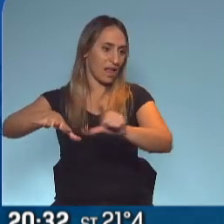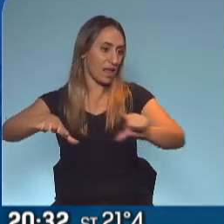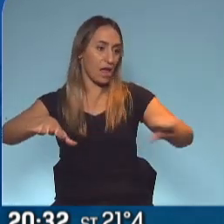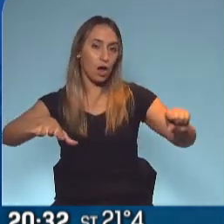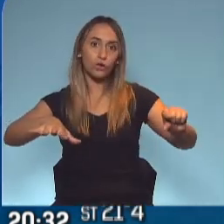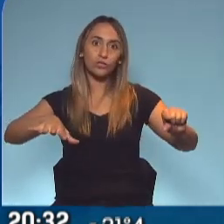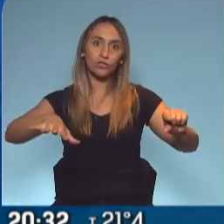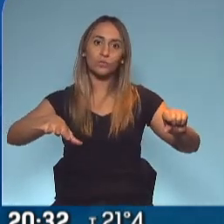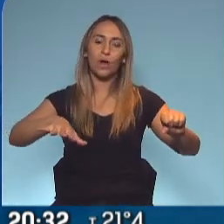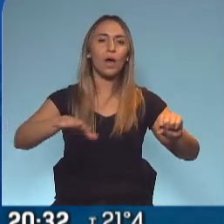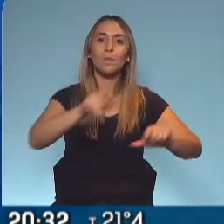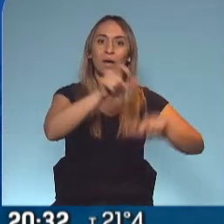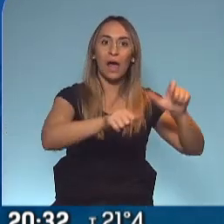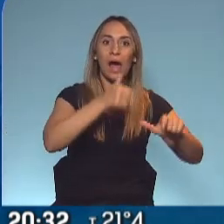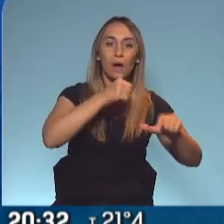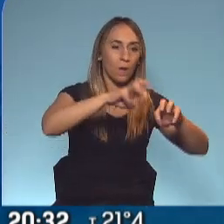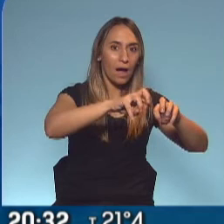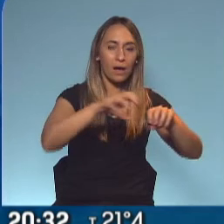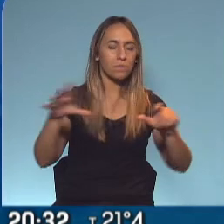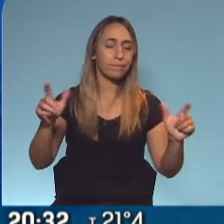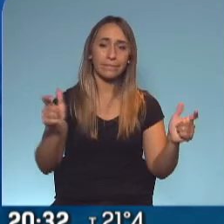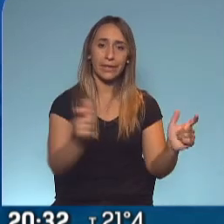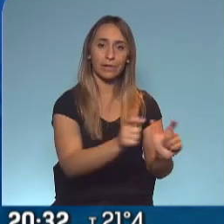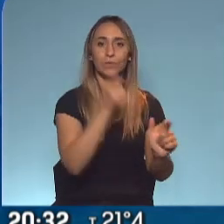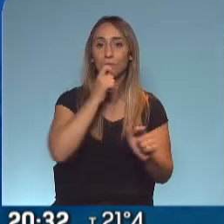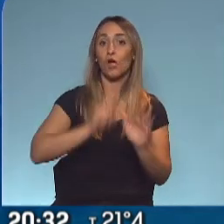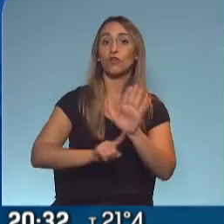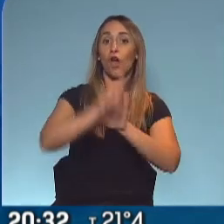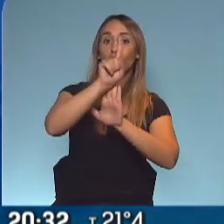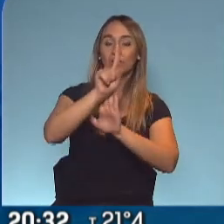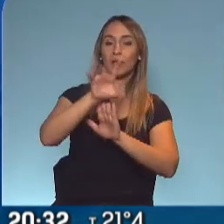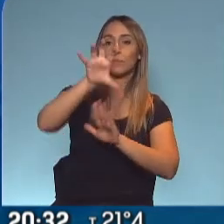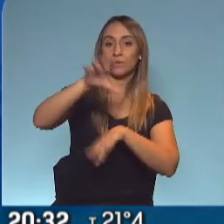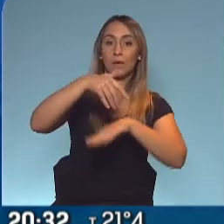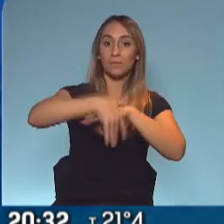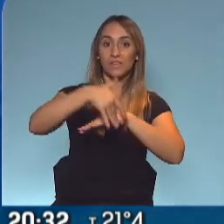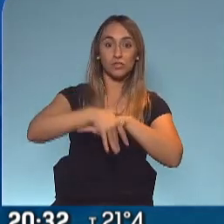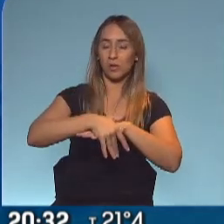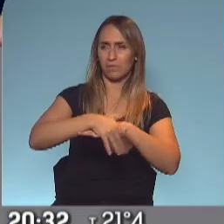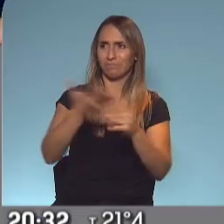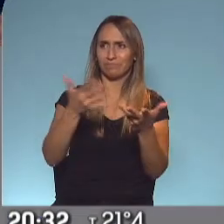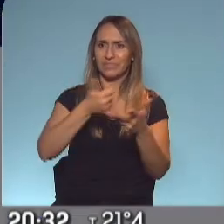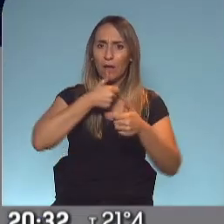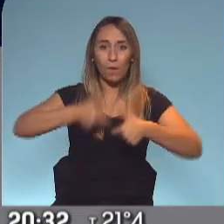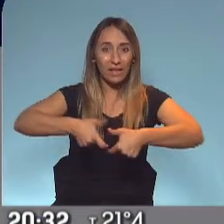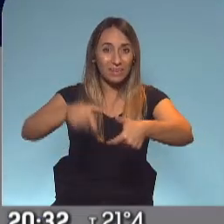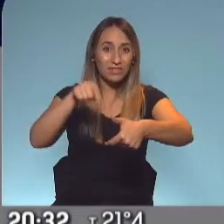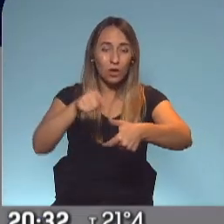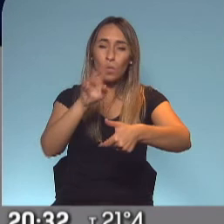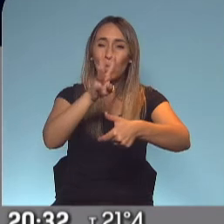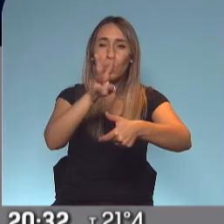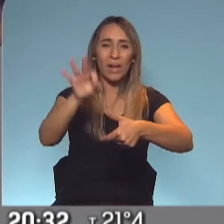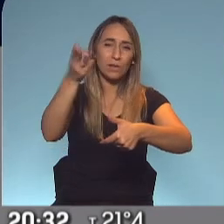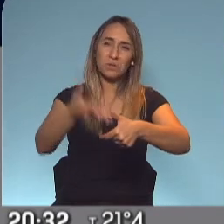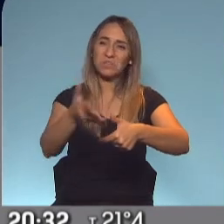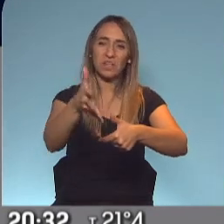a bajar ese nivel. Llegás a las provincias del norte, por ejemplo Misiones, una provincia que no llega al 40% de cloaca. Es decir,